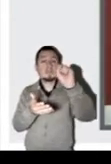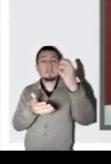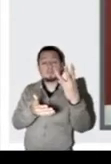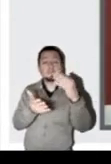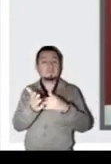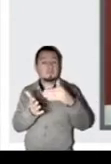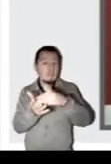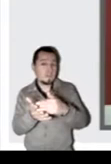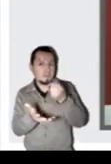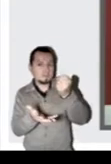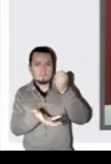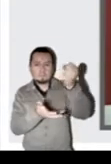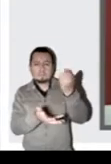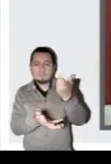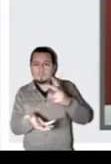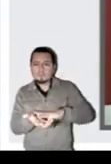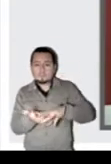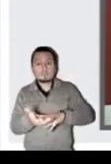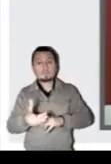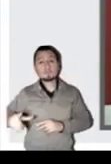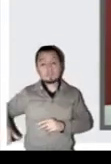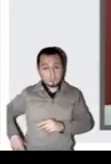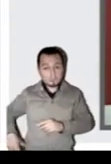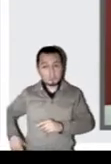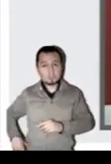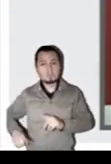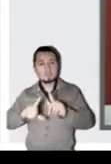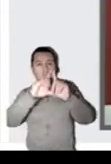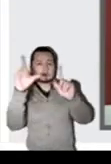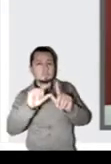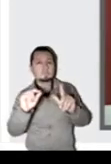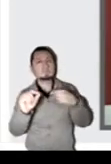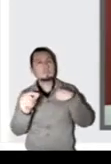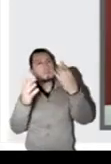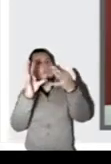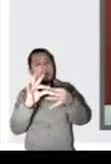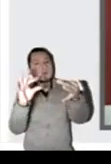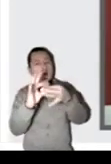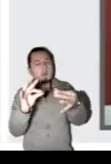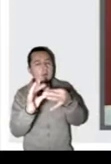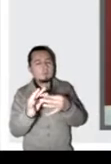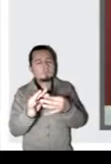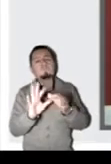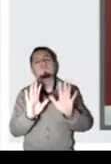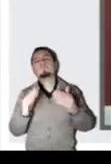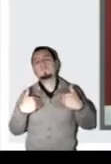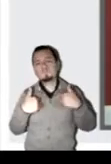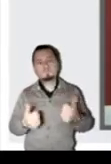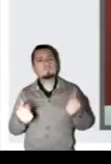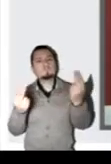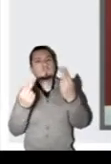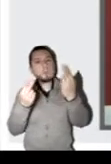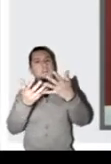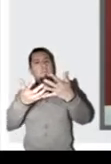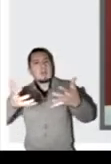millones de pesos entonces con el gobierno de la república le explicamos lo que se tiene que hacer para la ampliación porque